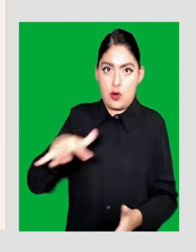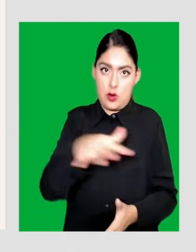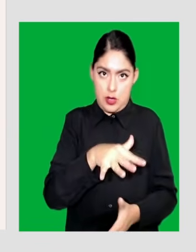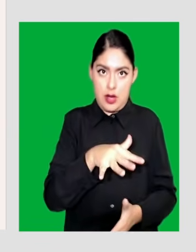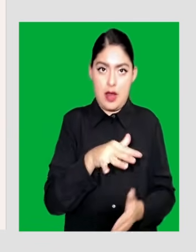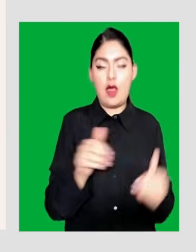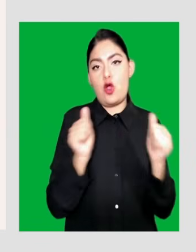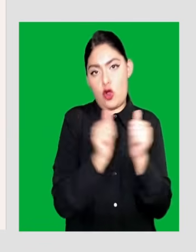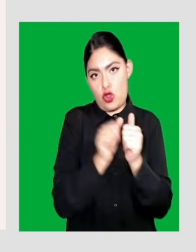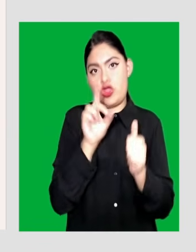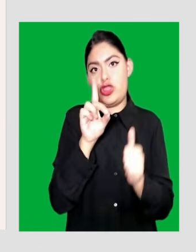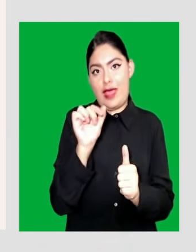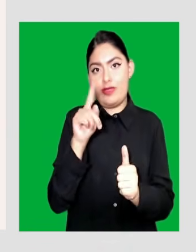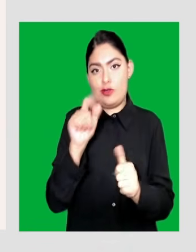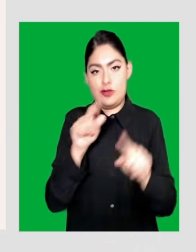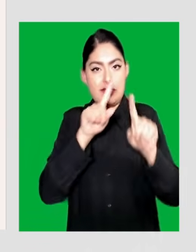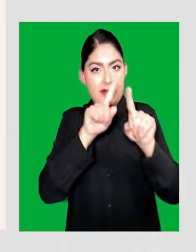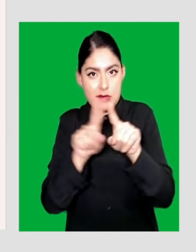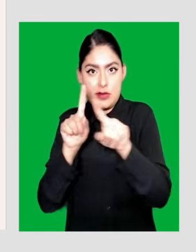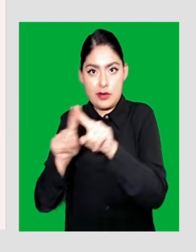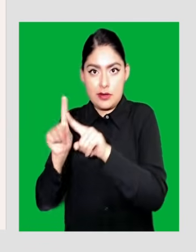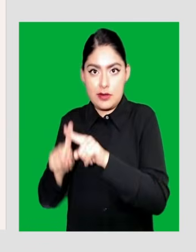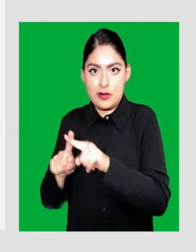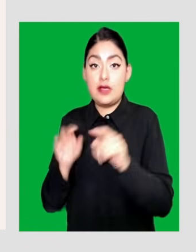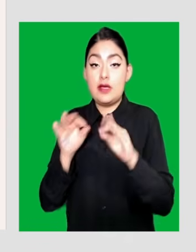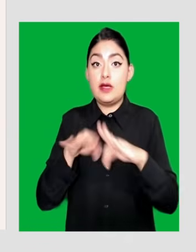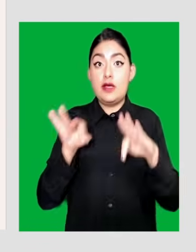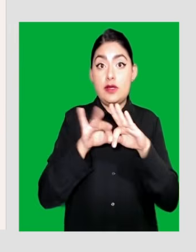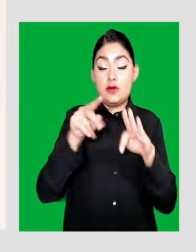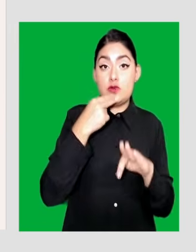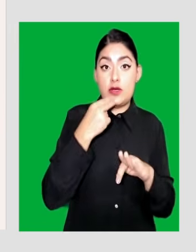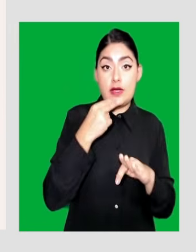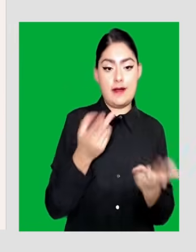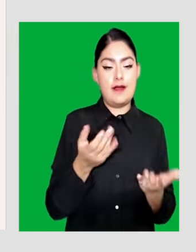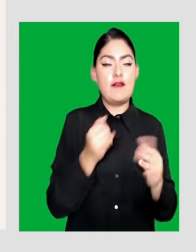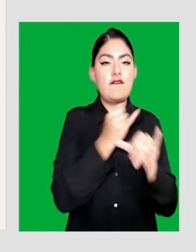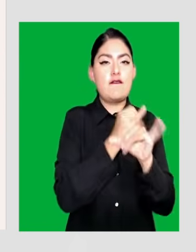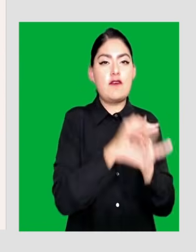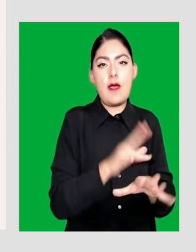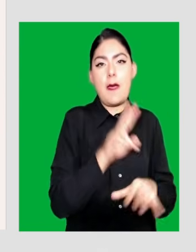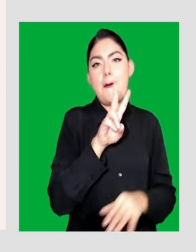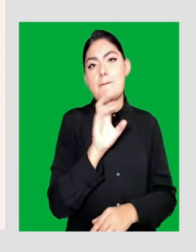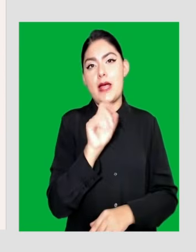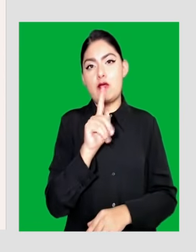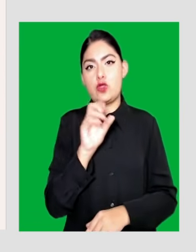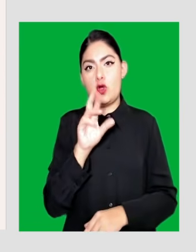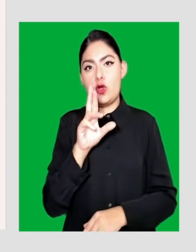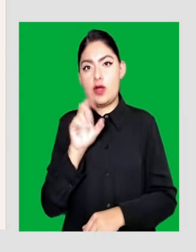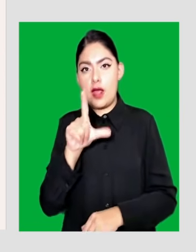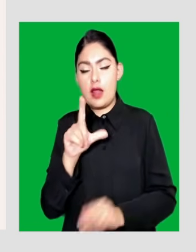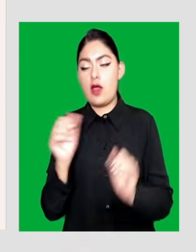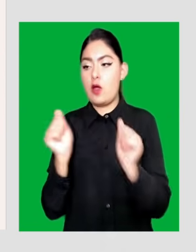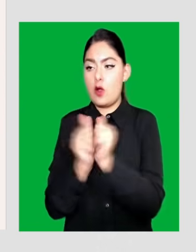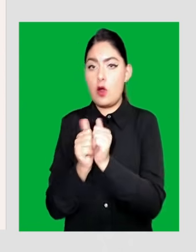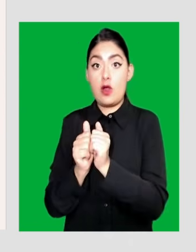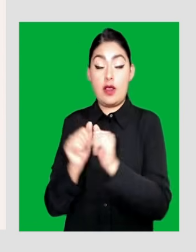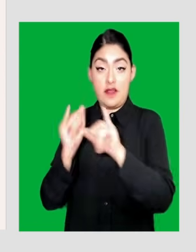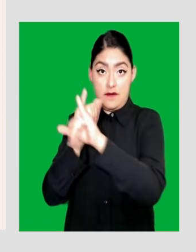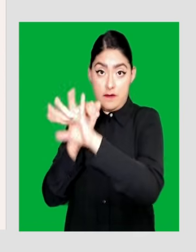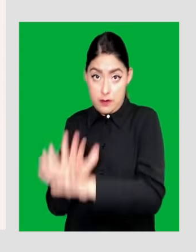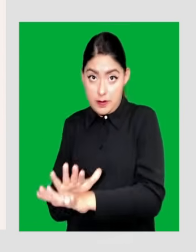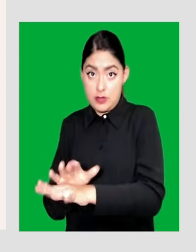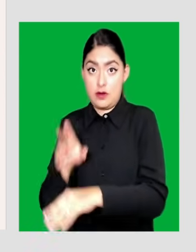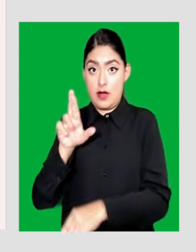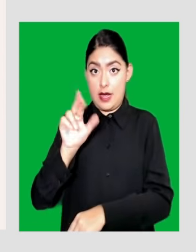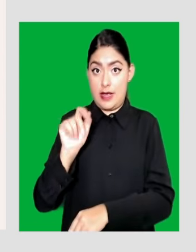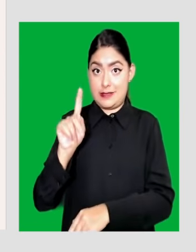un conjunto de mapas transparentes apilados uno encima del otro. Cada uno de estos mapas o capas contiene